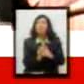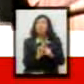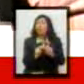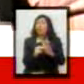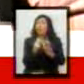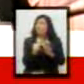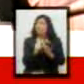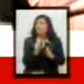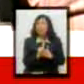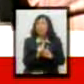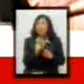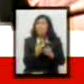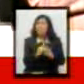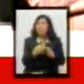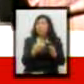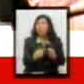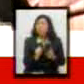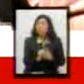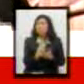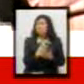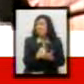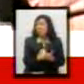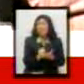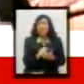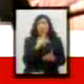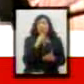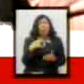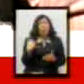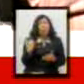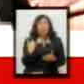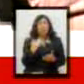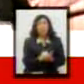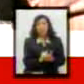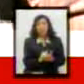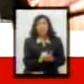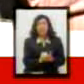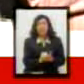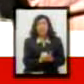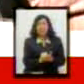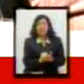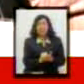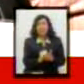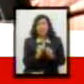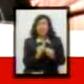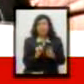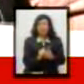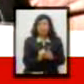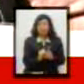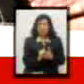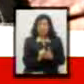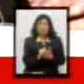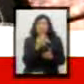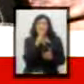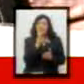nivel de la gente justamente menor adolescentes eh En este caso por ejemplo de las